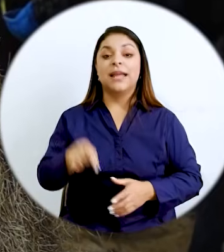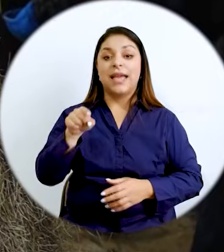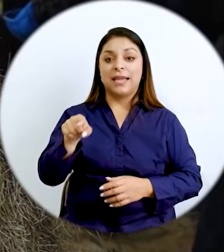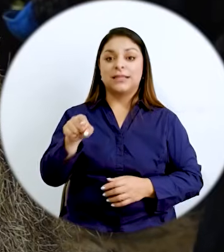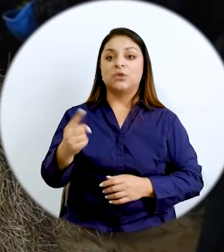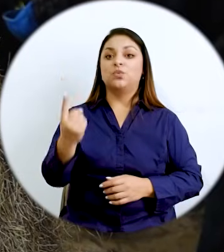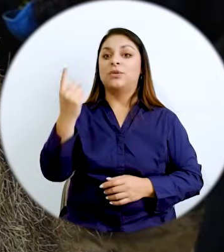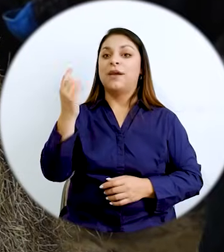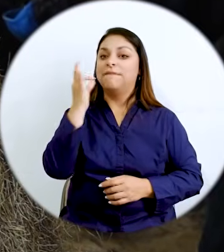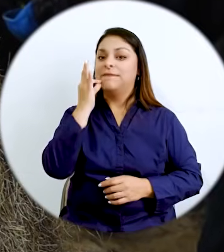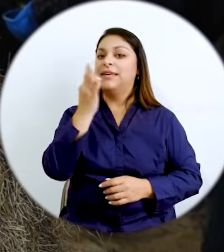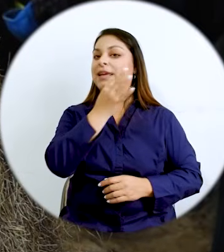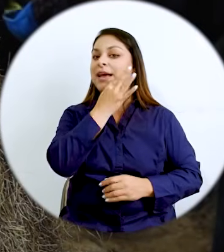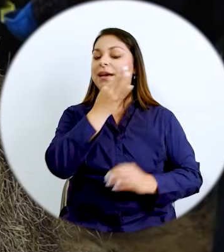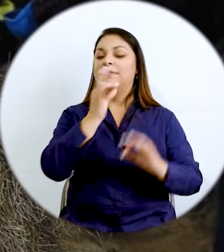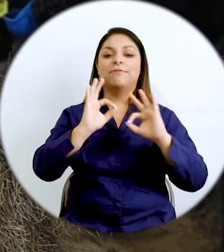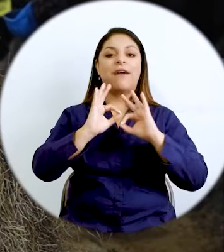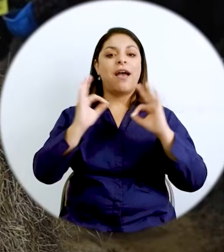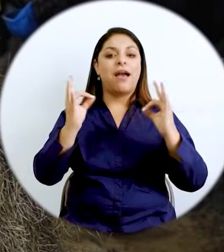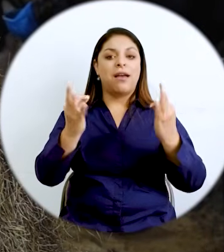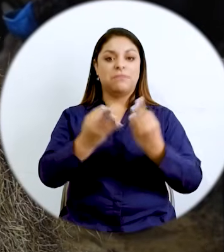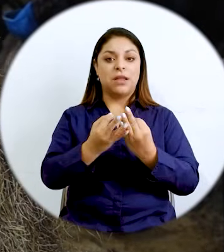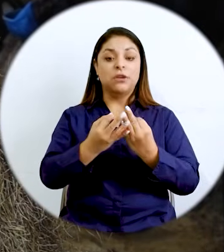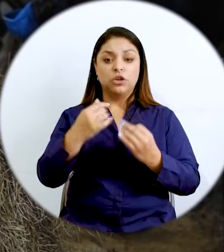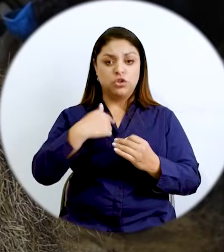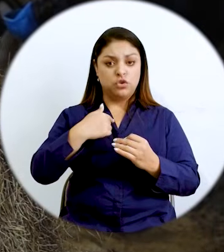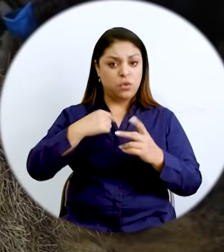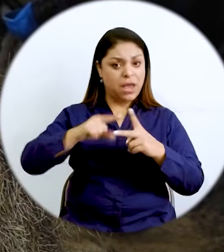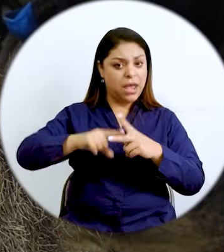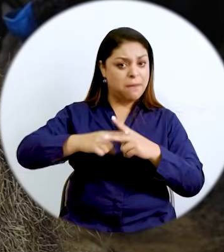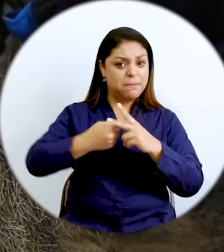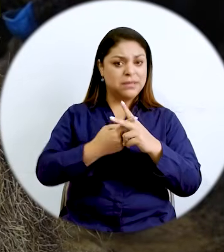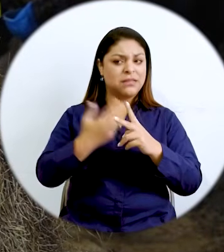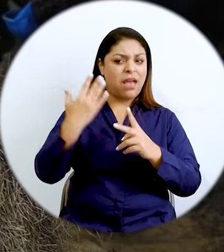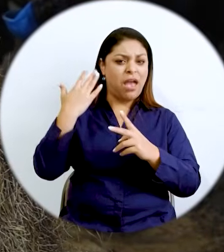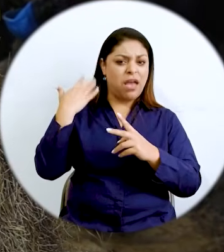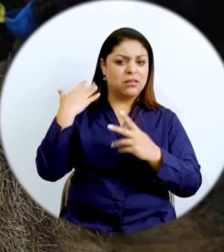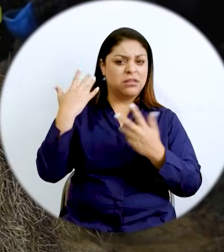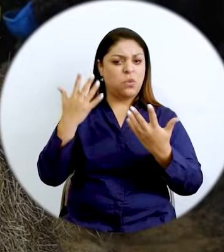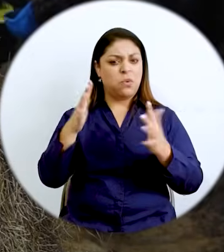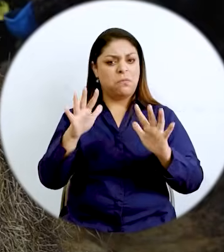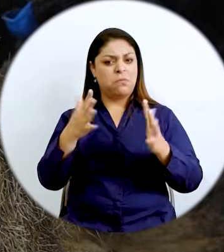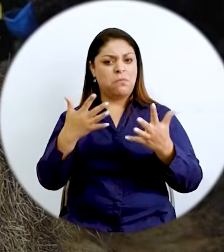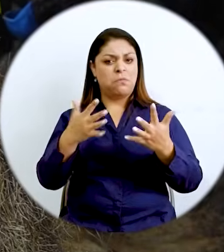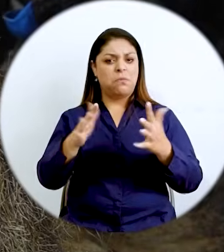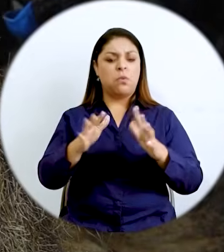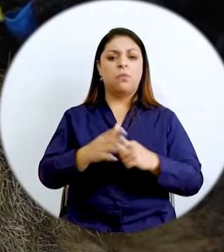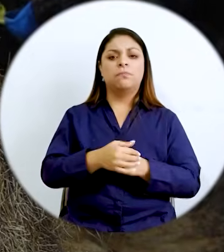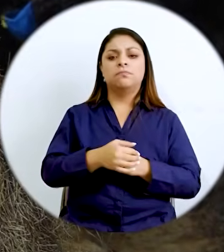Esta es una finca familiar. Yo empecé hace